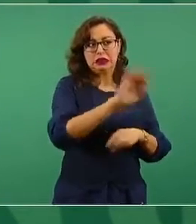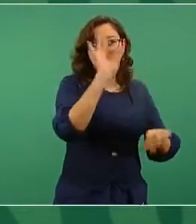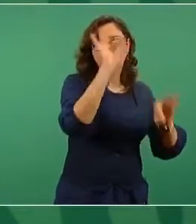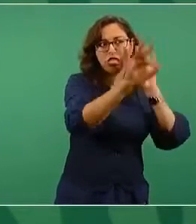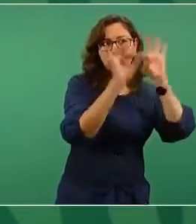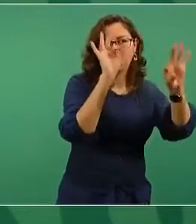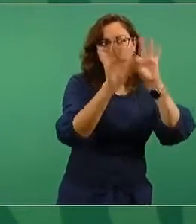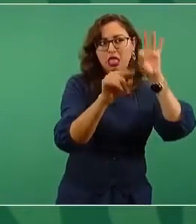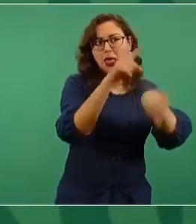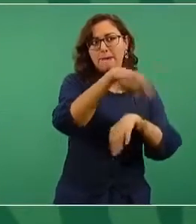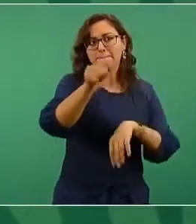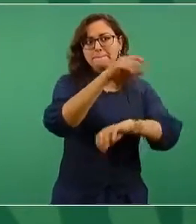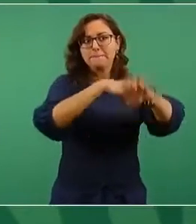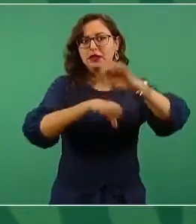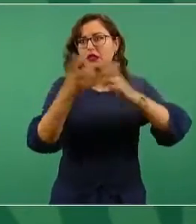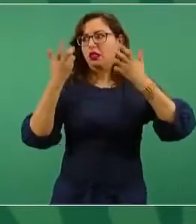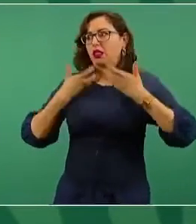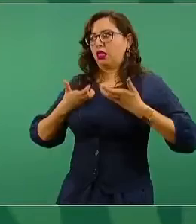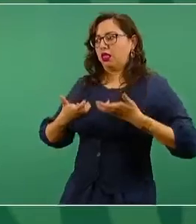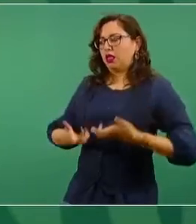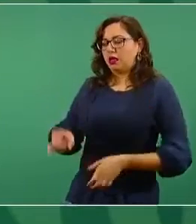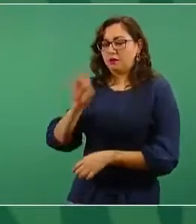pues los